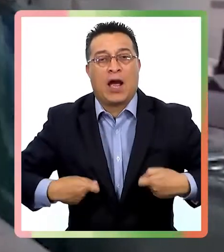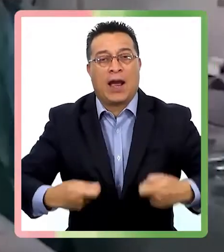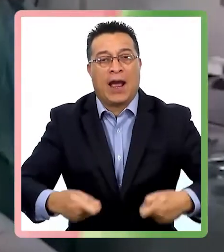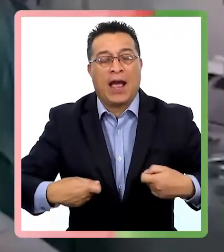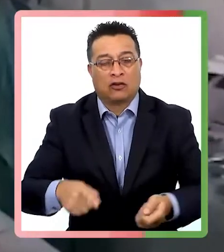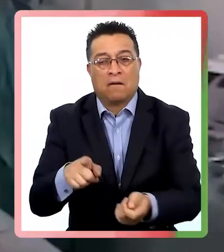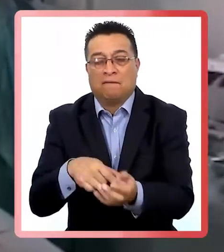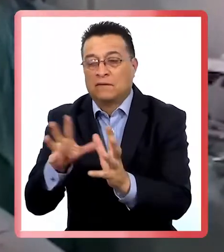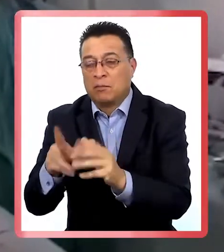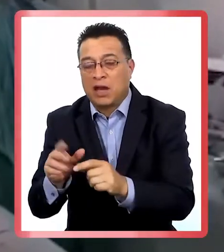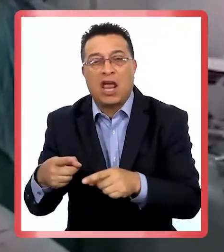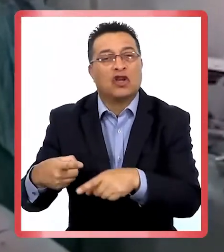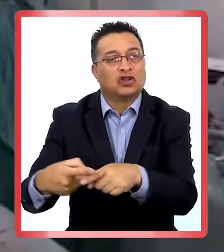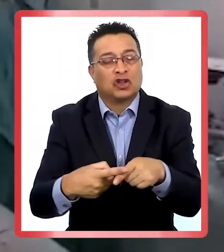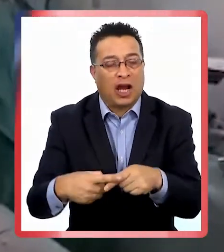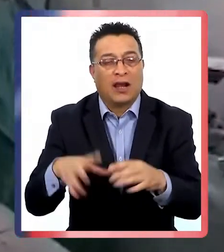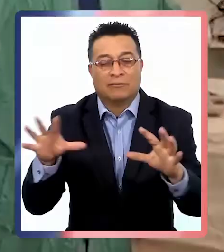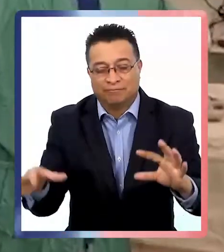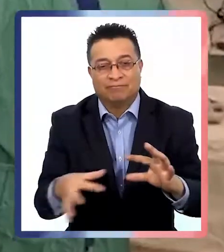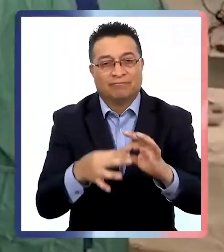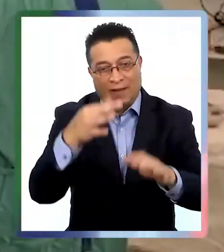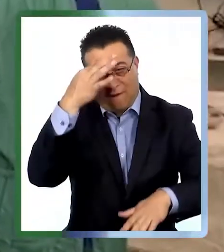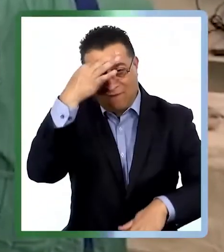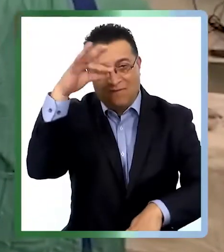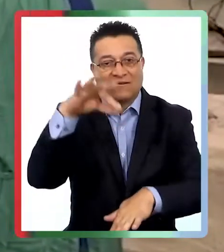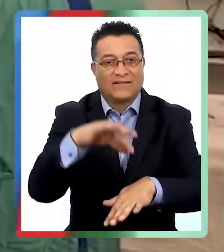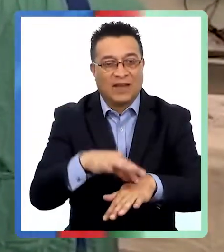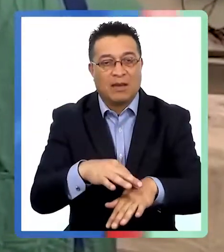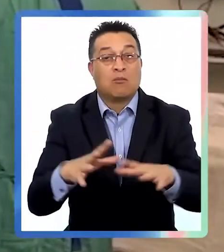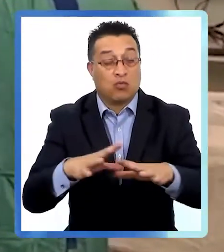familiares y sociales asociados a enfermedades tan complejas